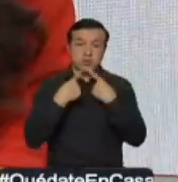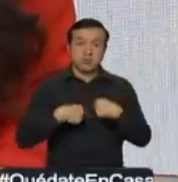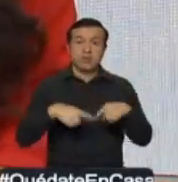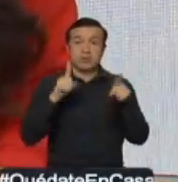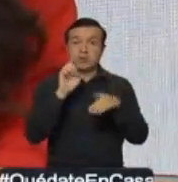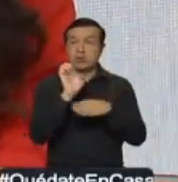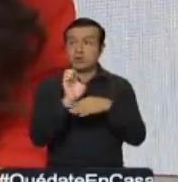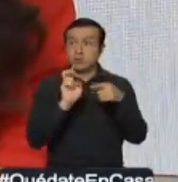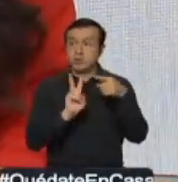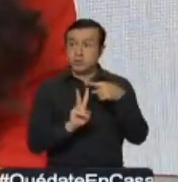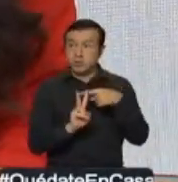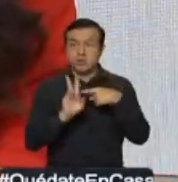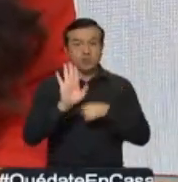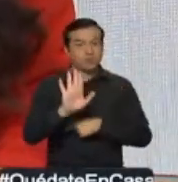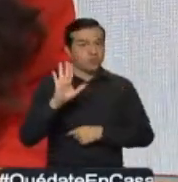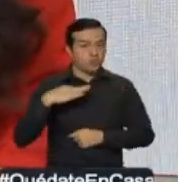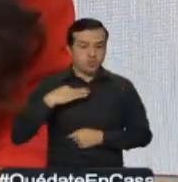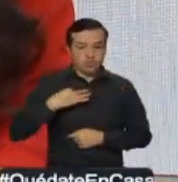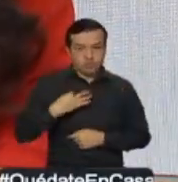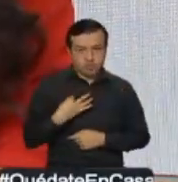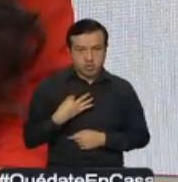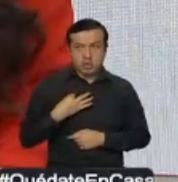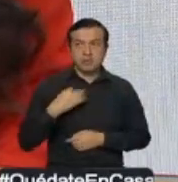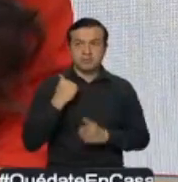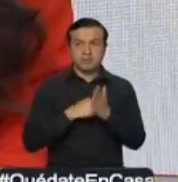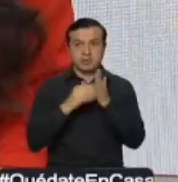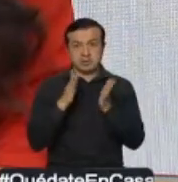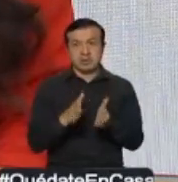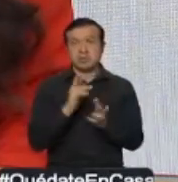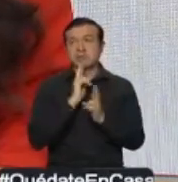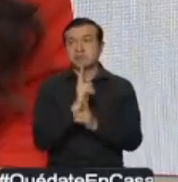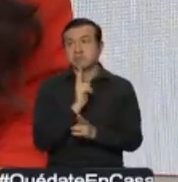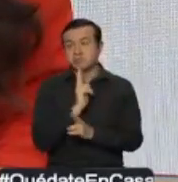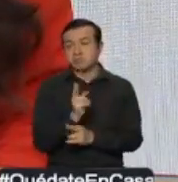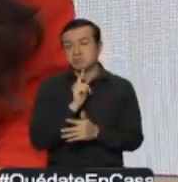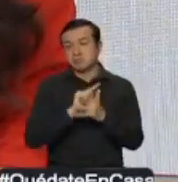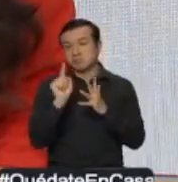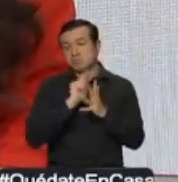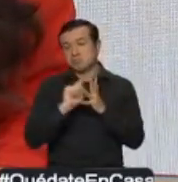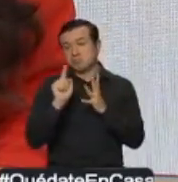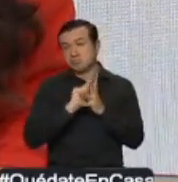Ecuador TV es voluntario, en donde pues la ministra podrá responder las diferentes